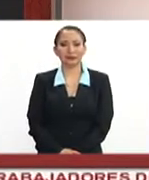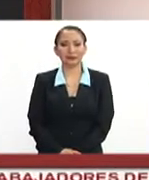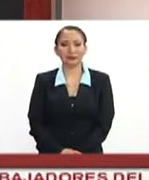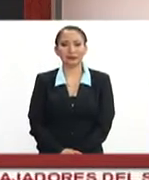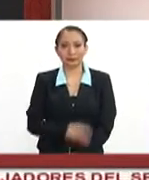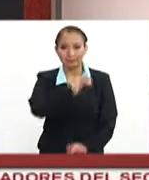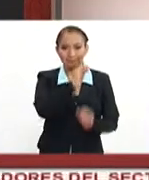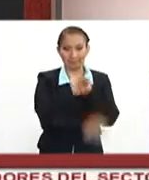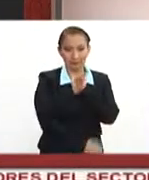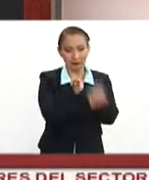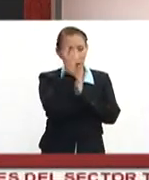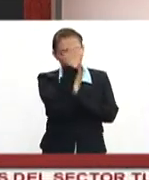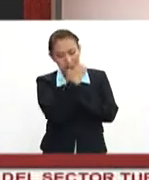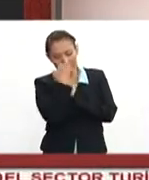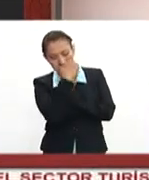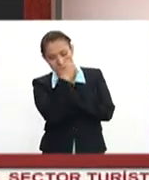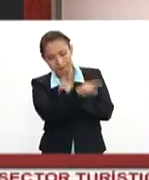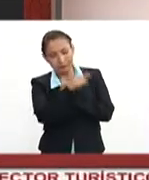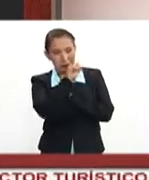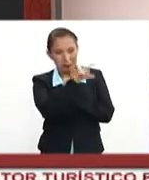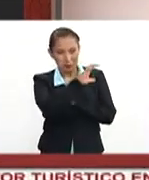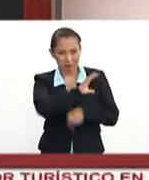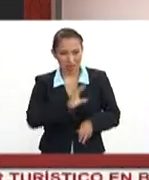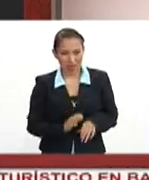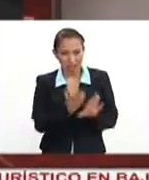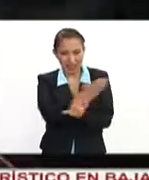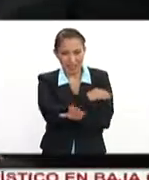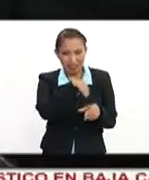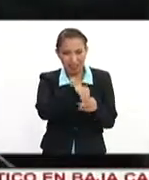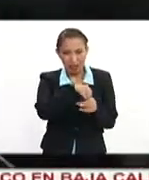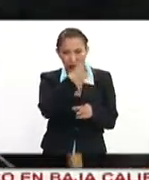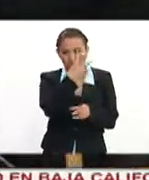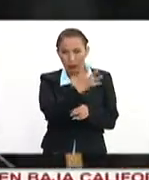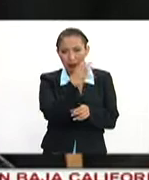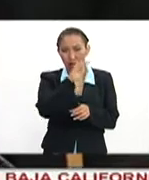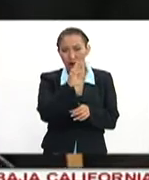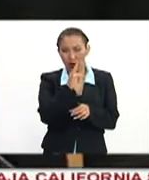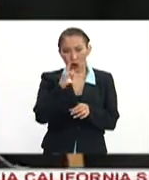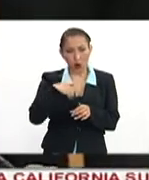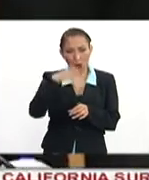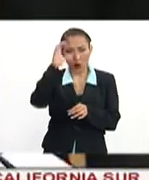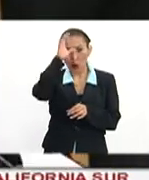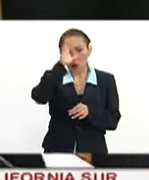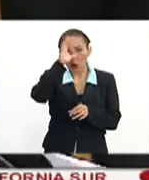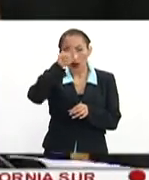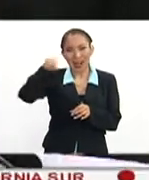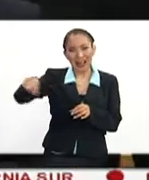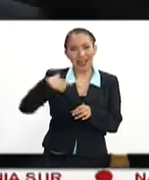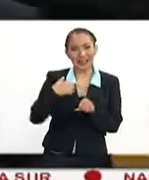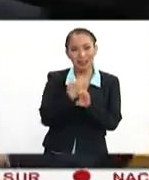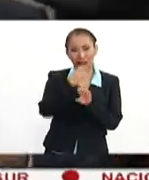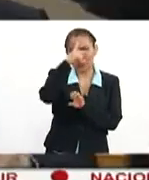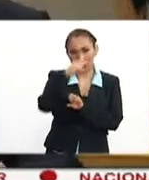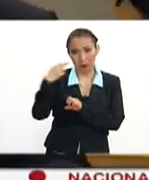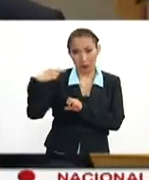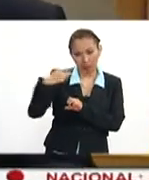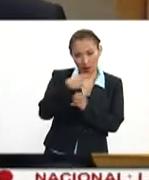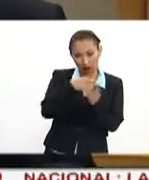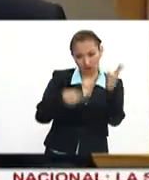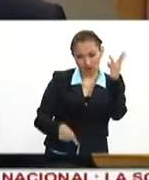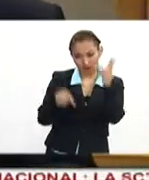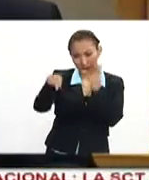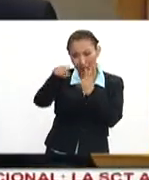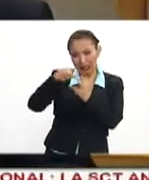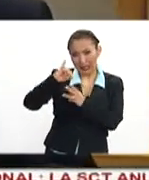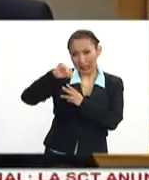Al terminar la fiscalización de las campañas correspondientes a las elecciones del 4 de julio en Coahuila, en el Estado de México, Nayarit y Veracruz, el